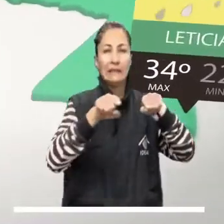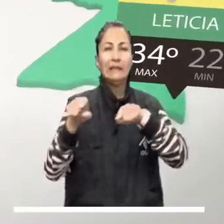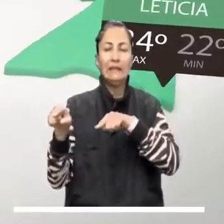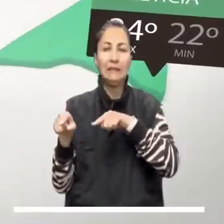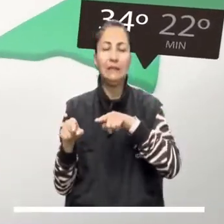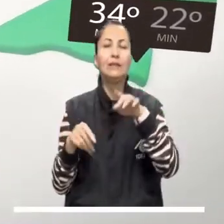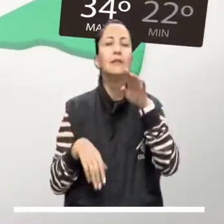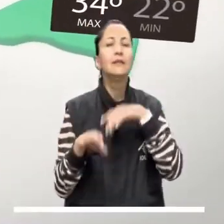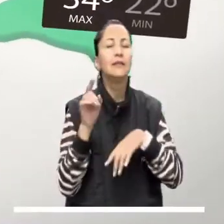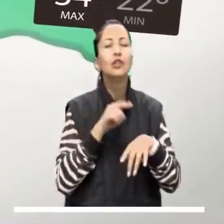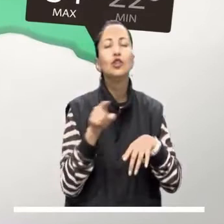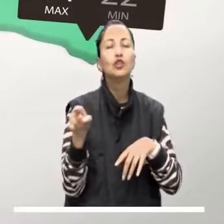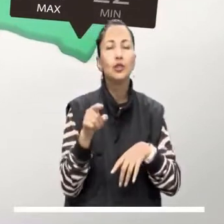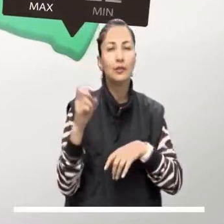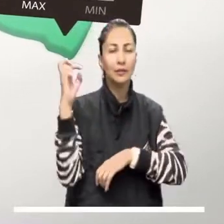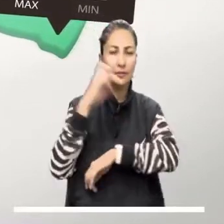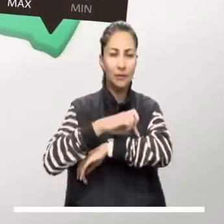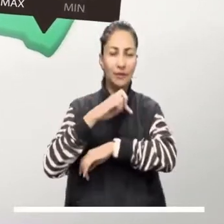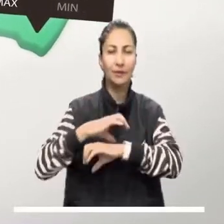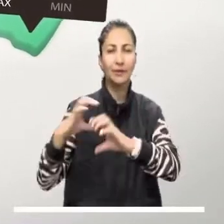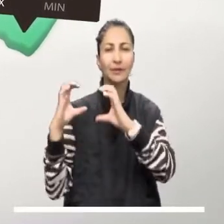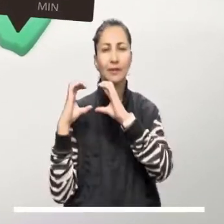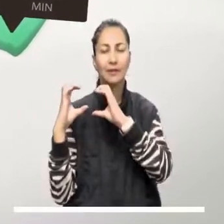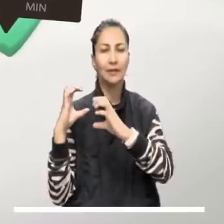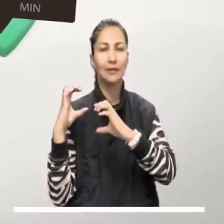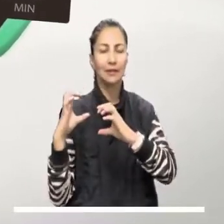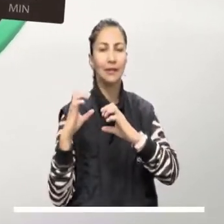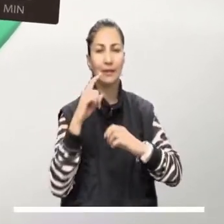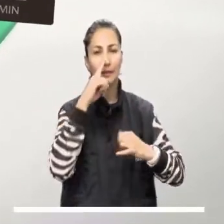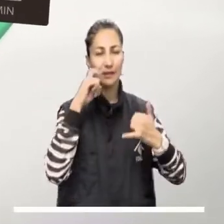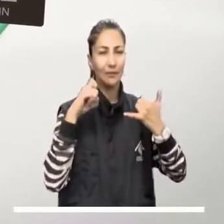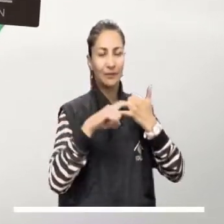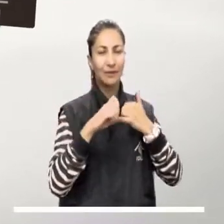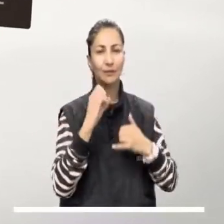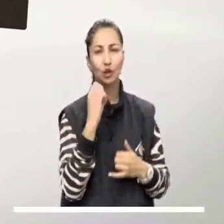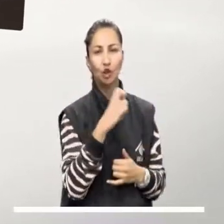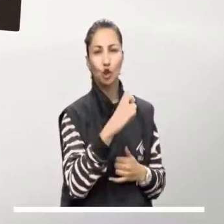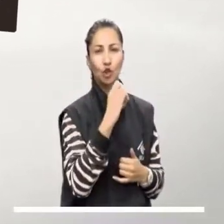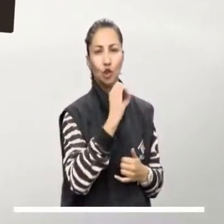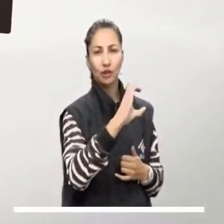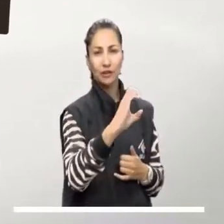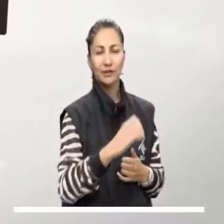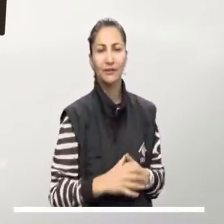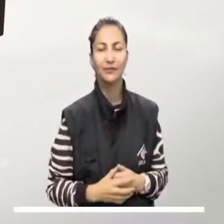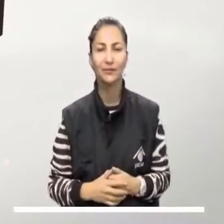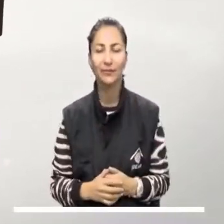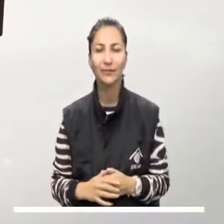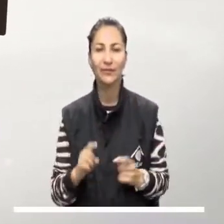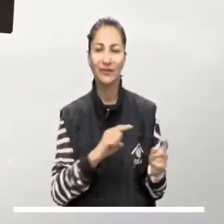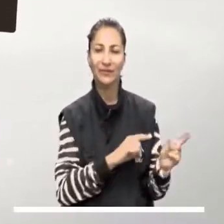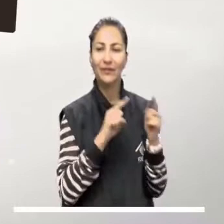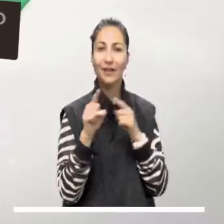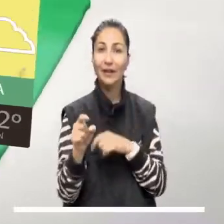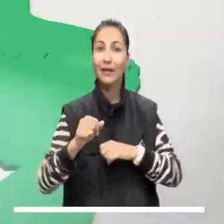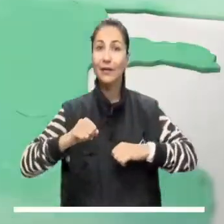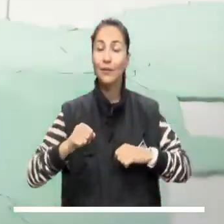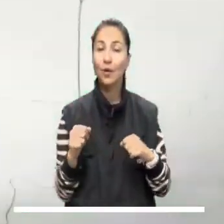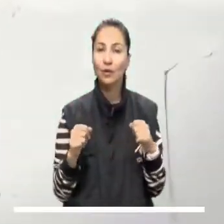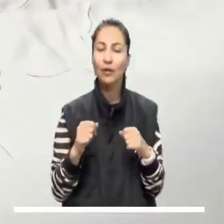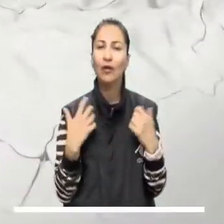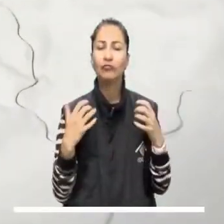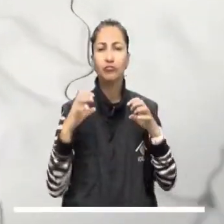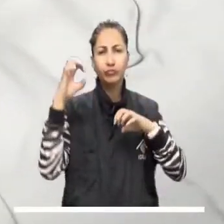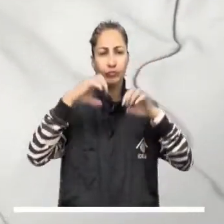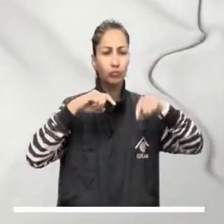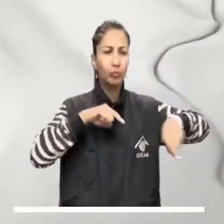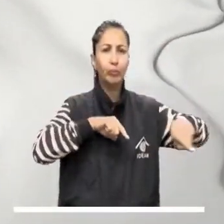nubladas con cielo pasado por lluvias sobre el piedemonte de Putumayo, Caquetá y noroccidente del Amazonas.